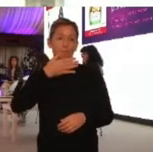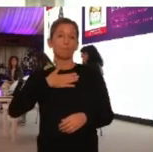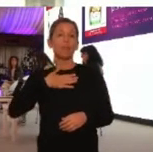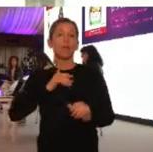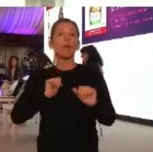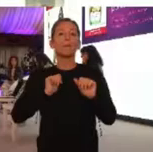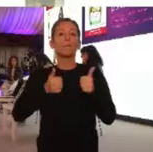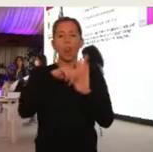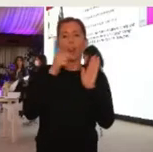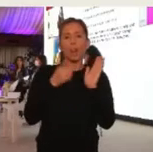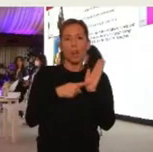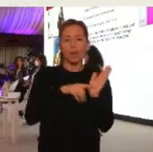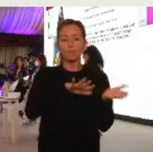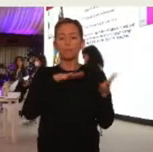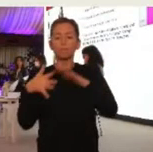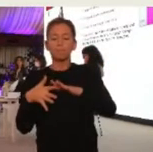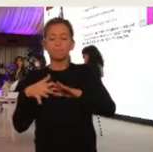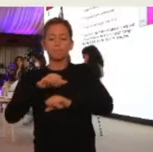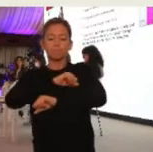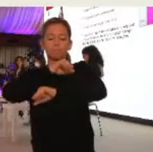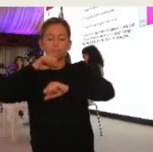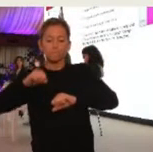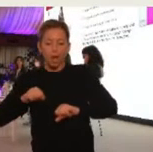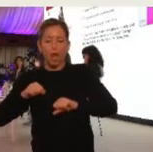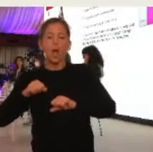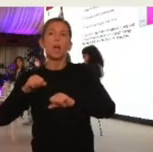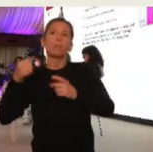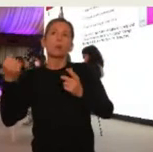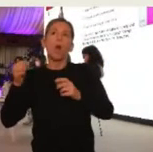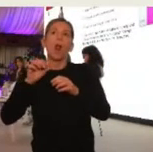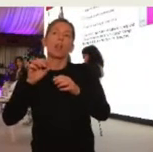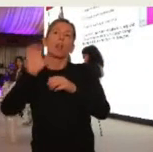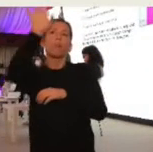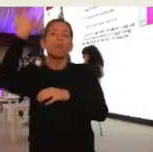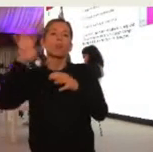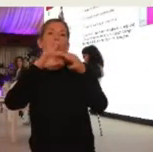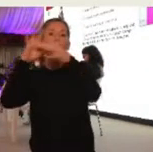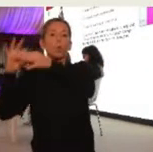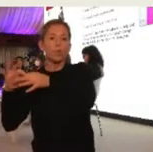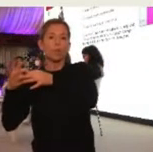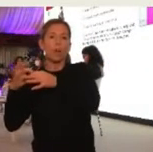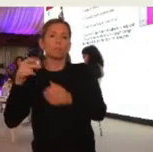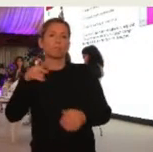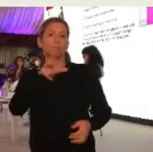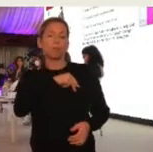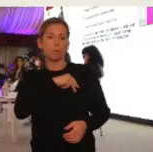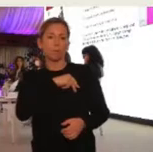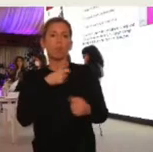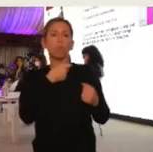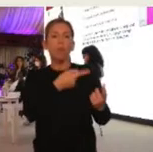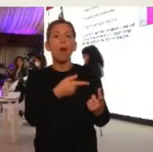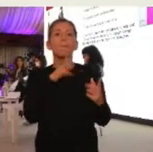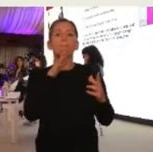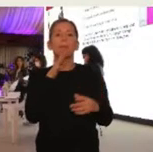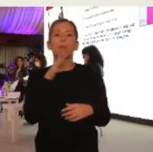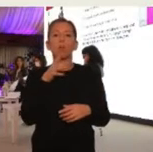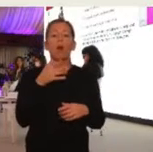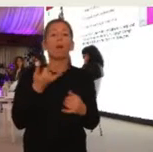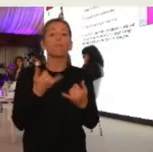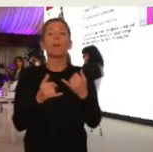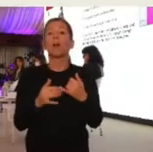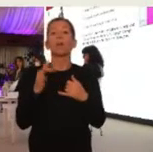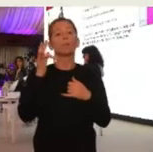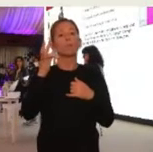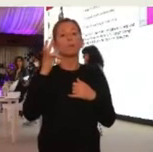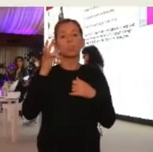el bienestar de toda la sociedad. La Ley 4/2005 para la igualdad entre mujeres y hombres supuso un antes y